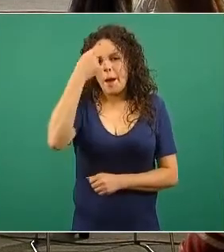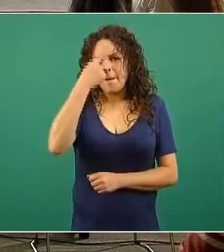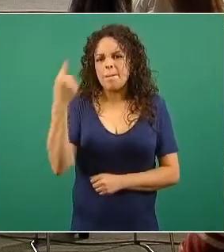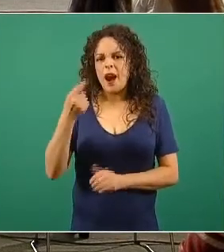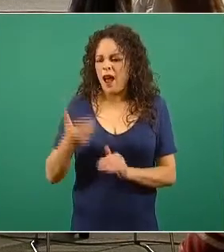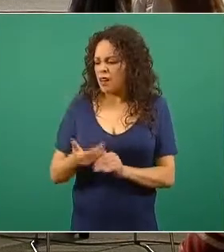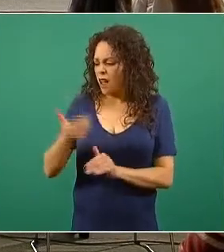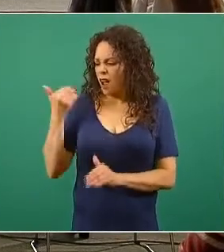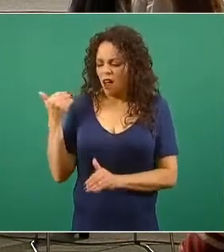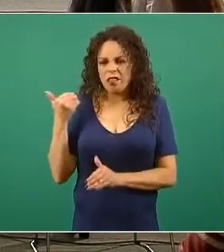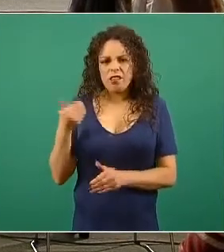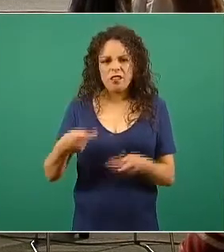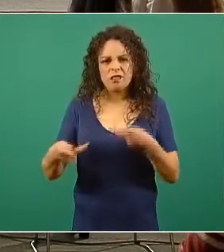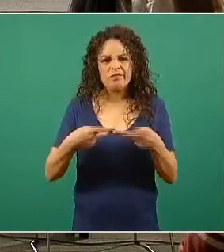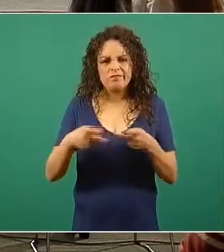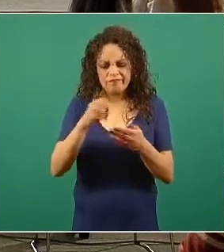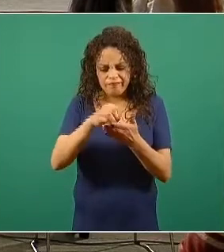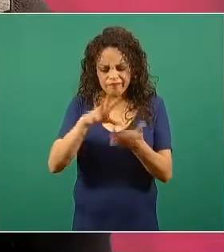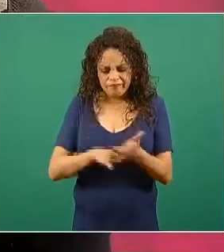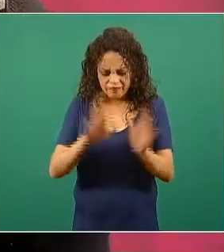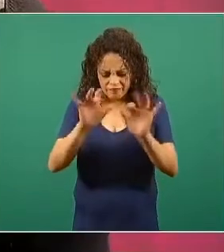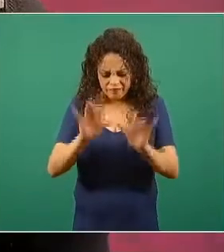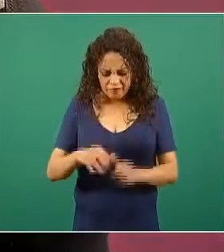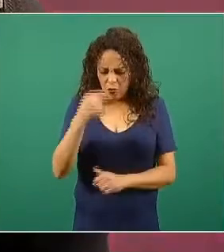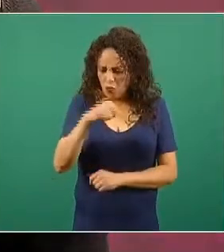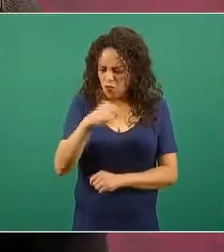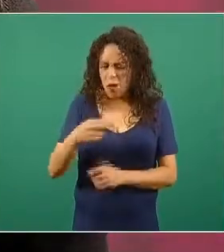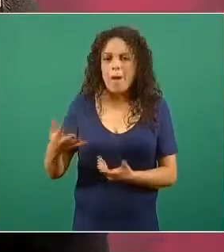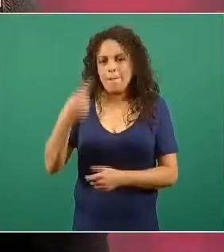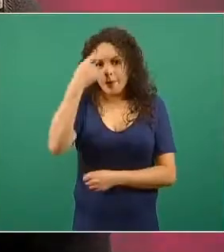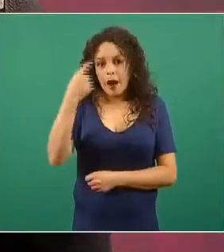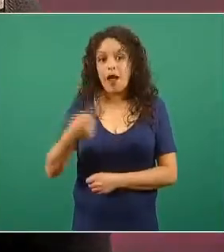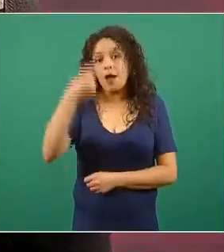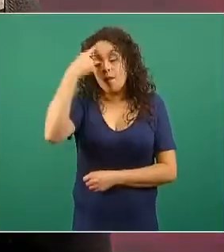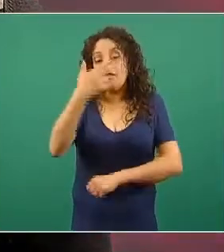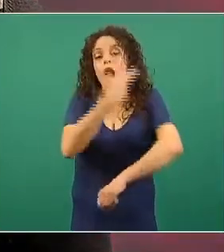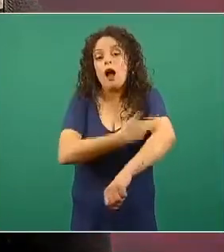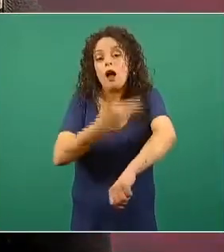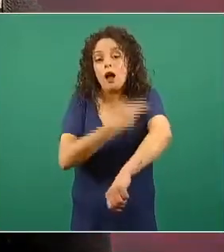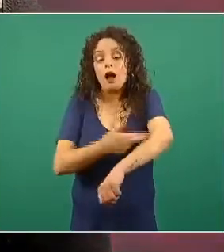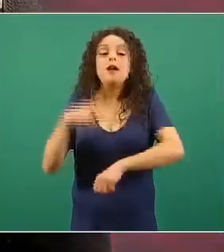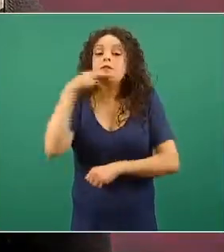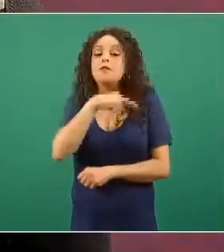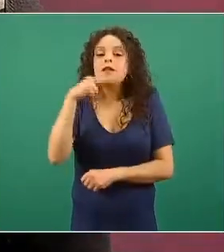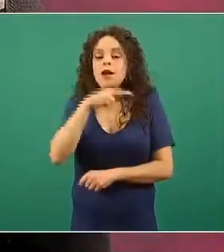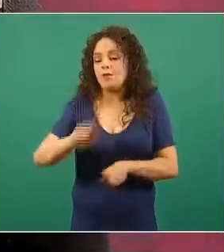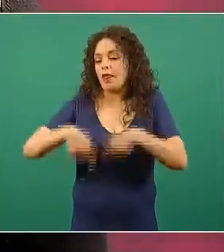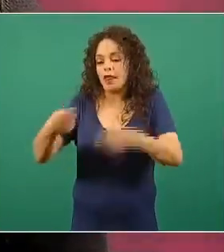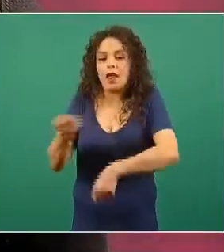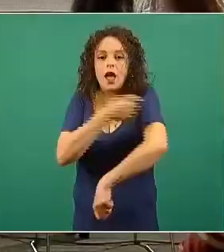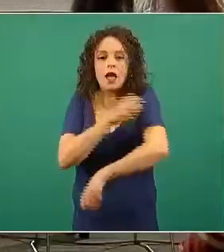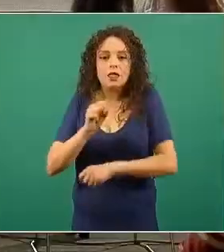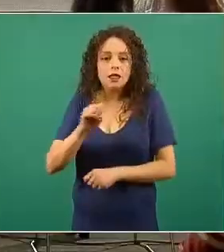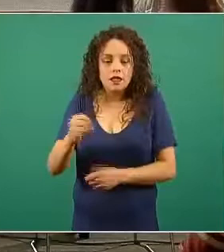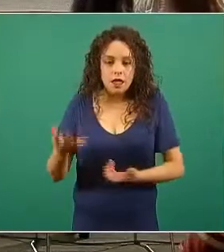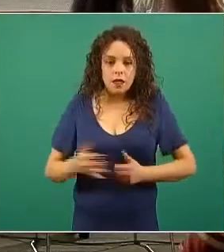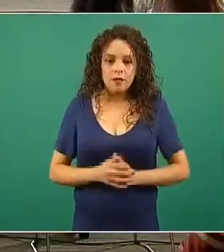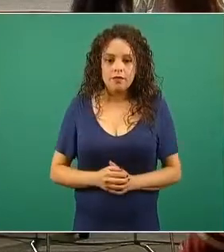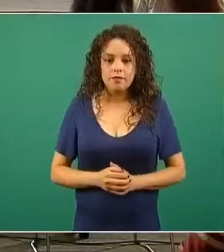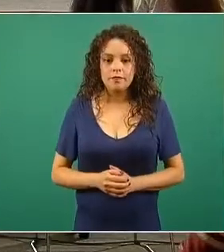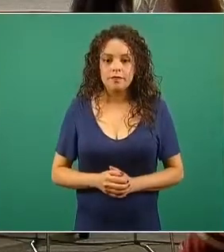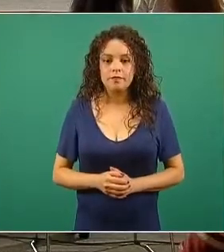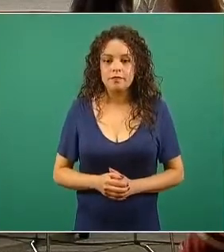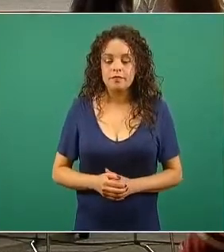avanzar rápidamente con la vacunación. Es parte también de la logística, sobre todo cuando el reto es colocar la mayor cantidad de